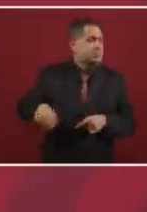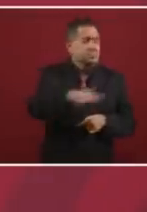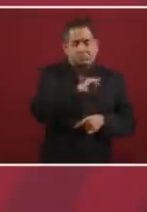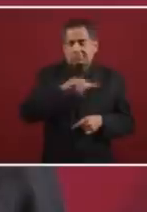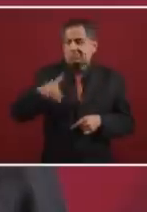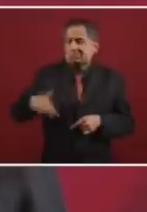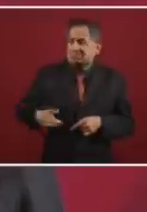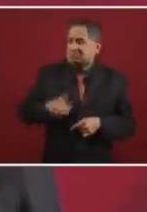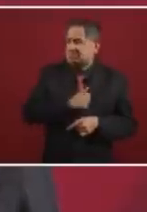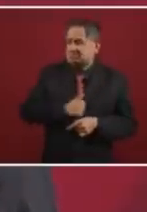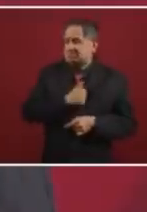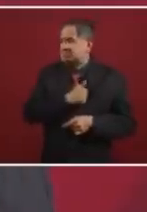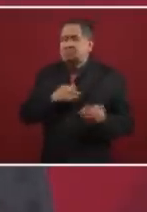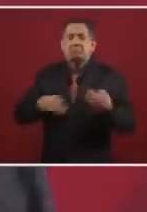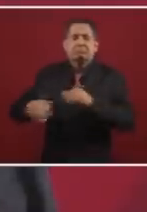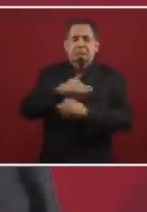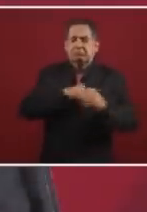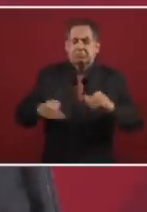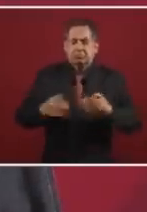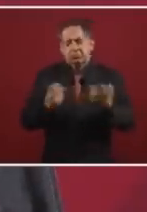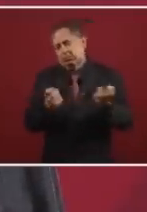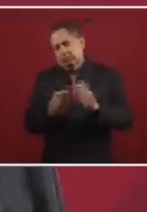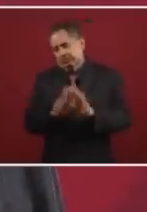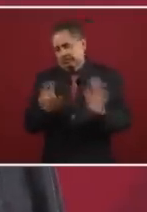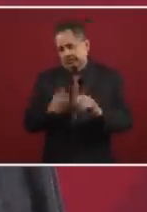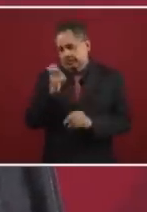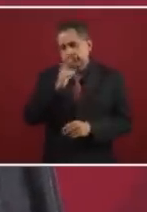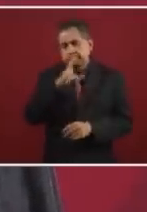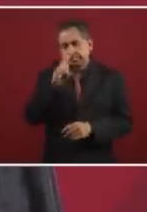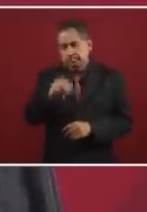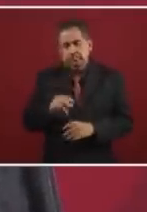2 no creo en eso